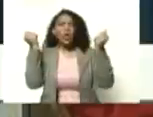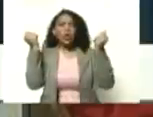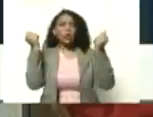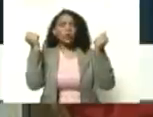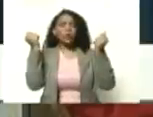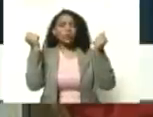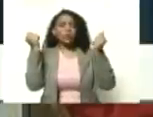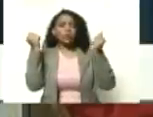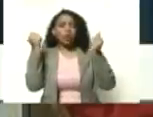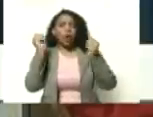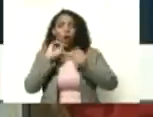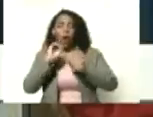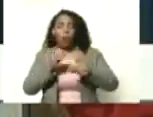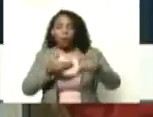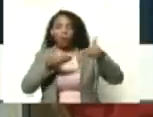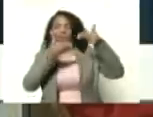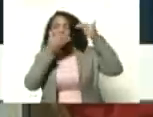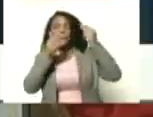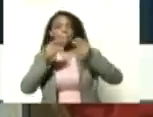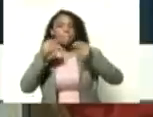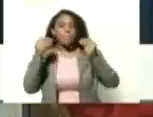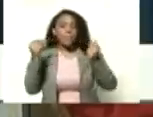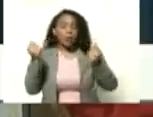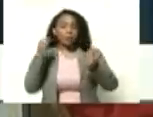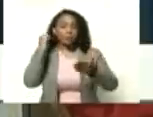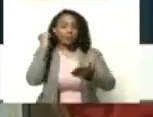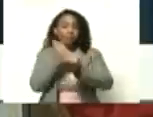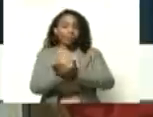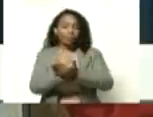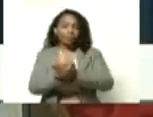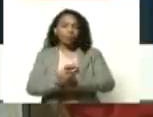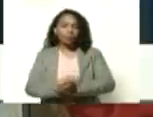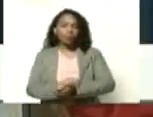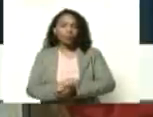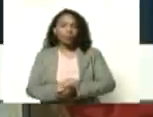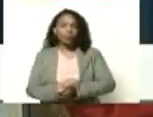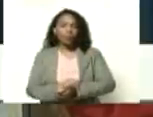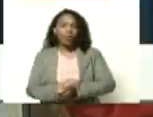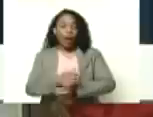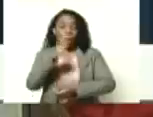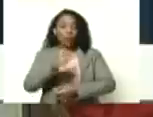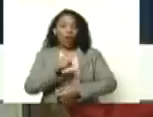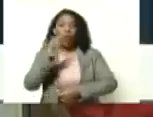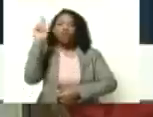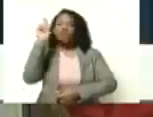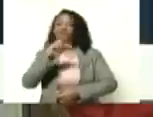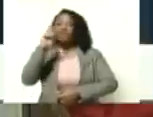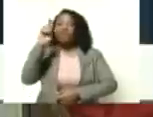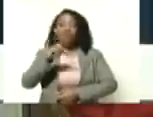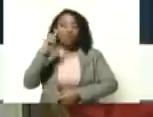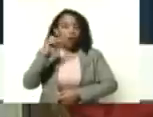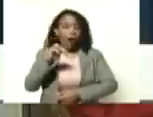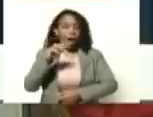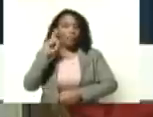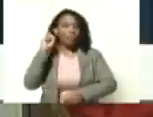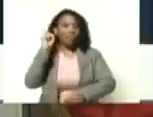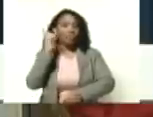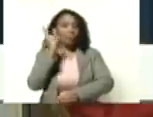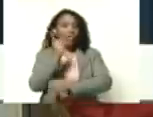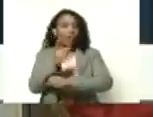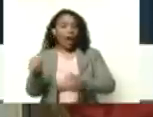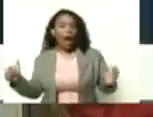como quieran secuestros desaparición y asesinato el cadáver le dice ella nunca debiera